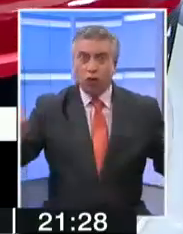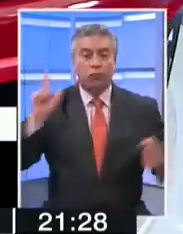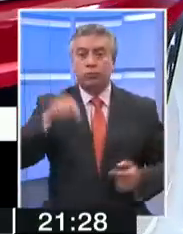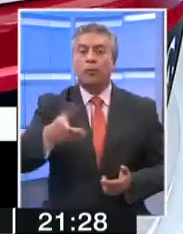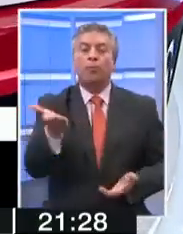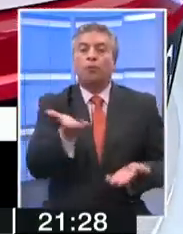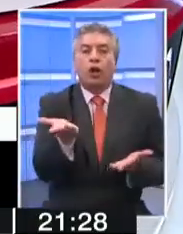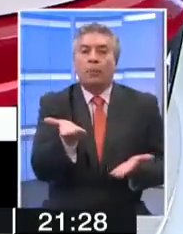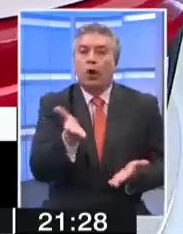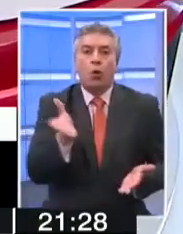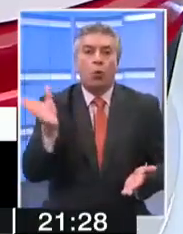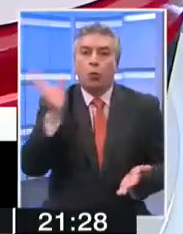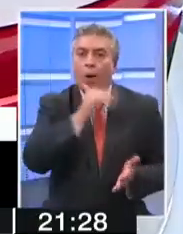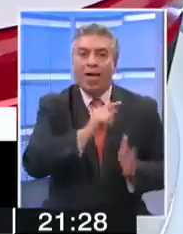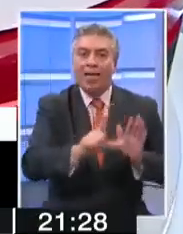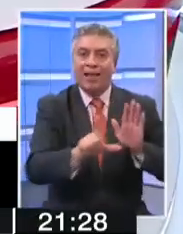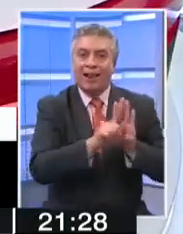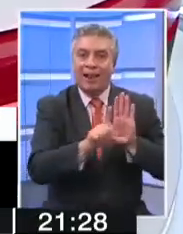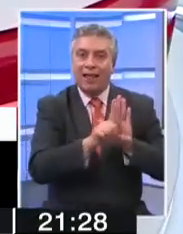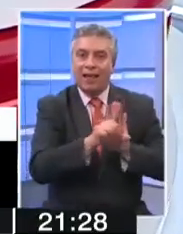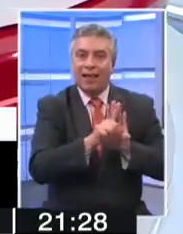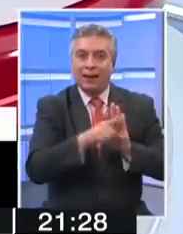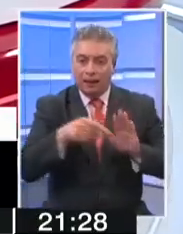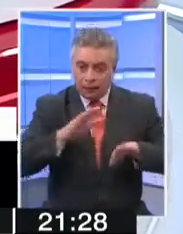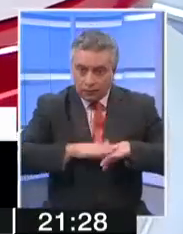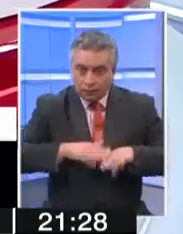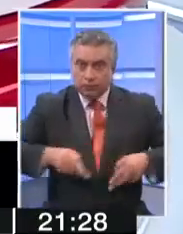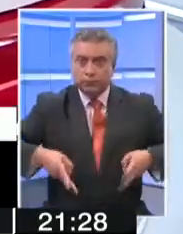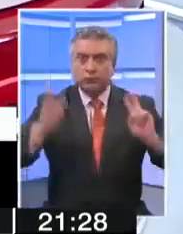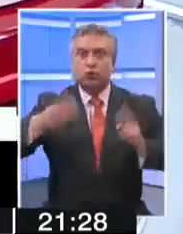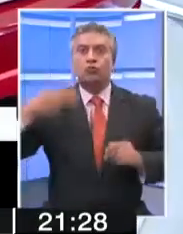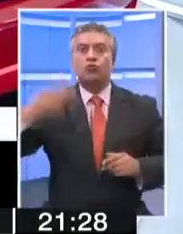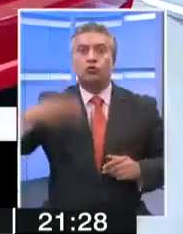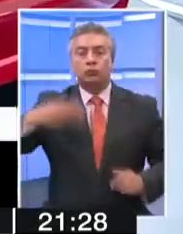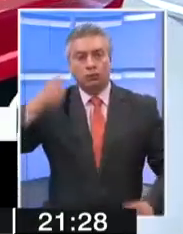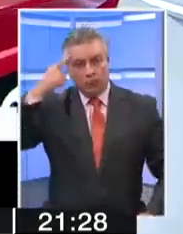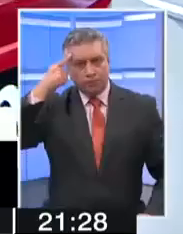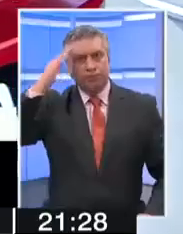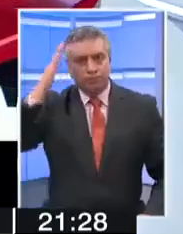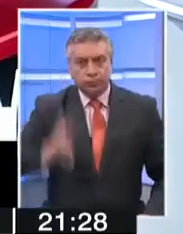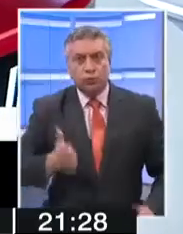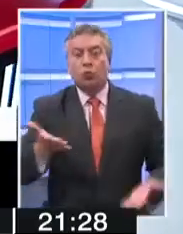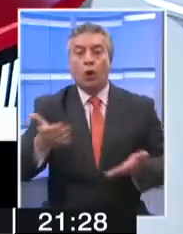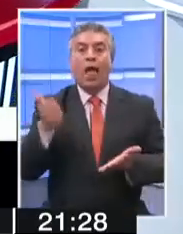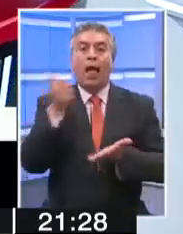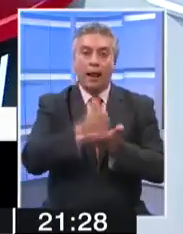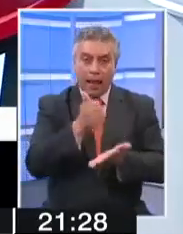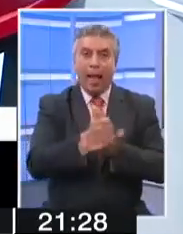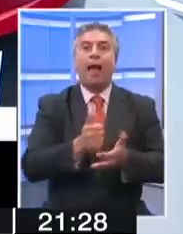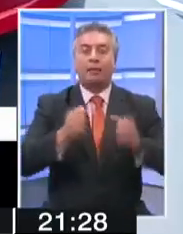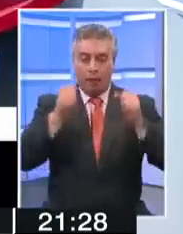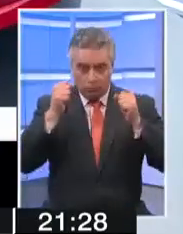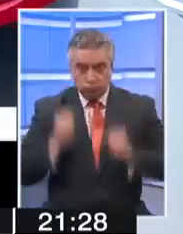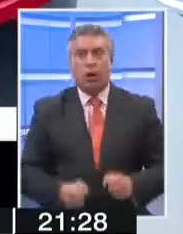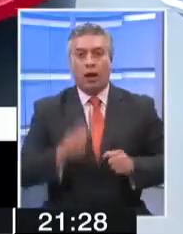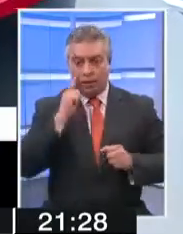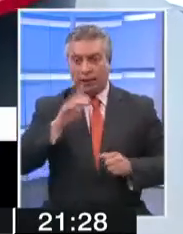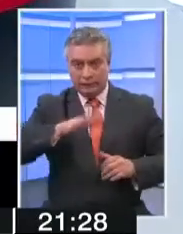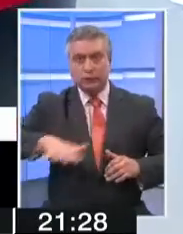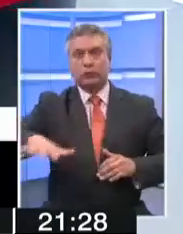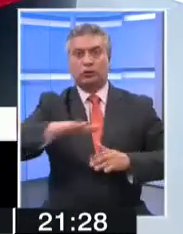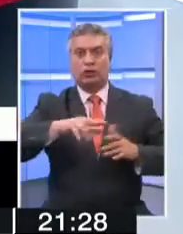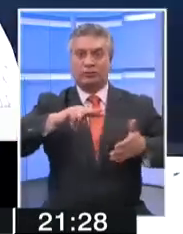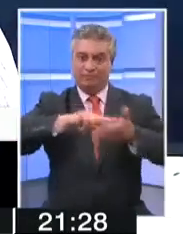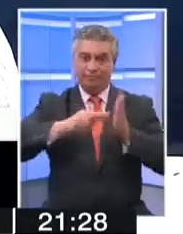ley renovada, una ley que nos permita a los municipios tener poder de decisión y cuando los alcaldes pueden generar una situación de catástrofe